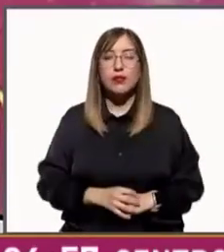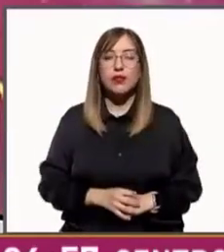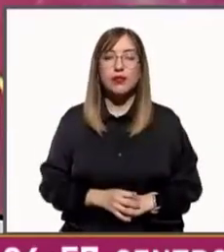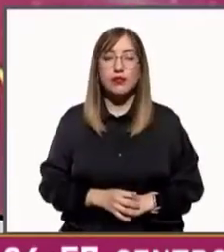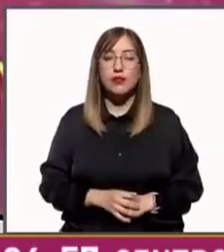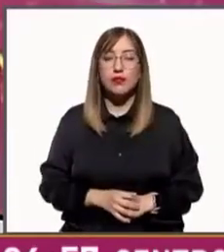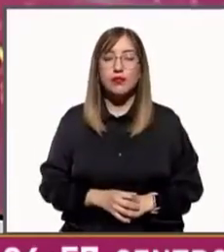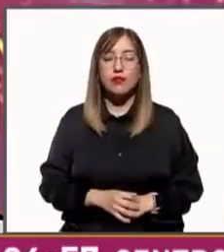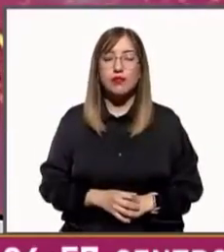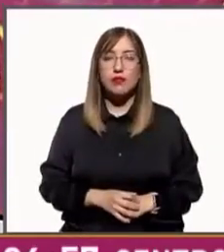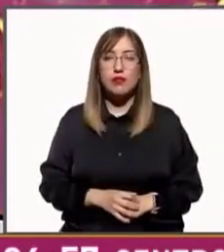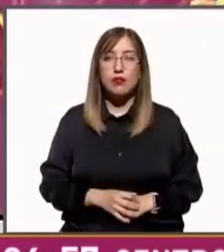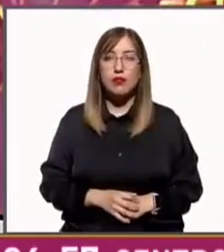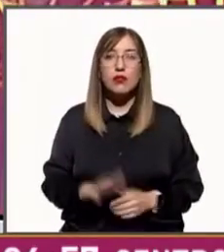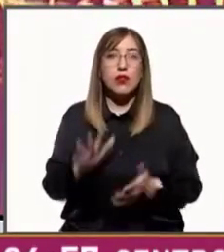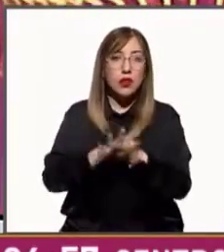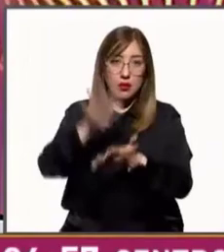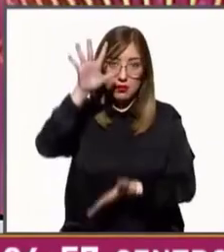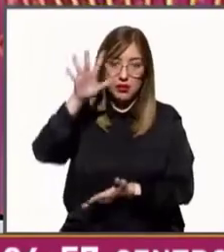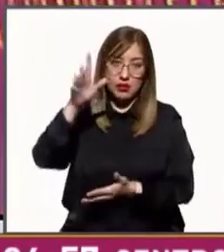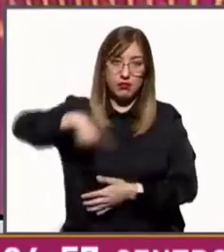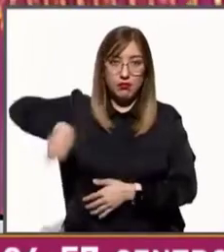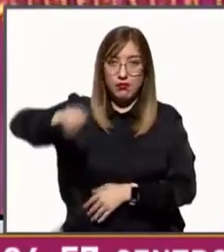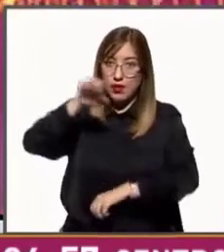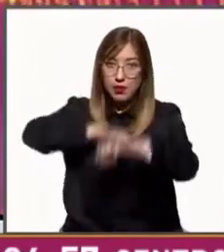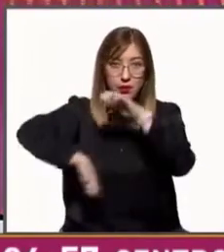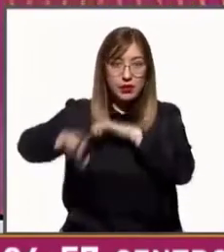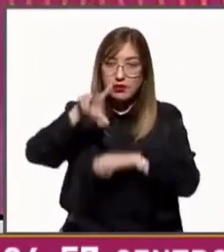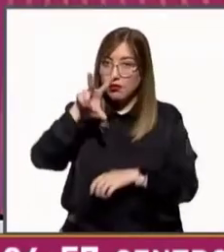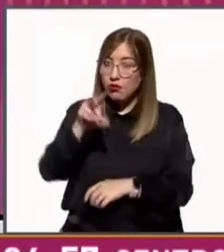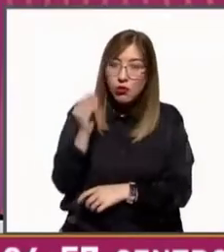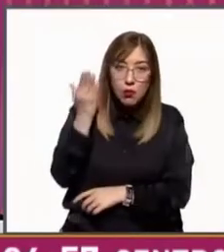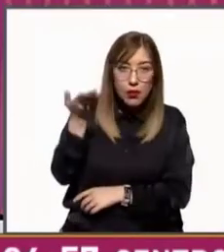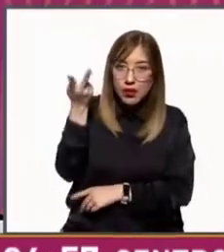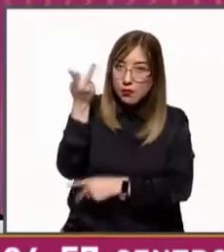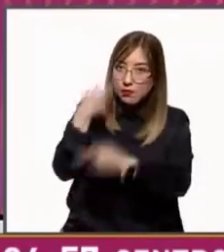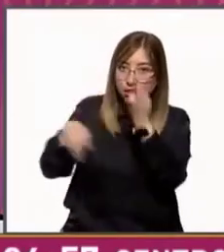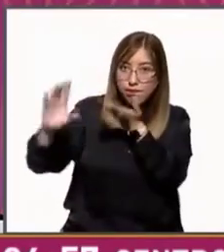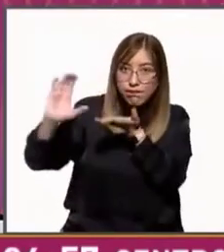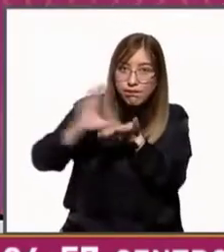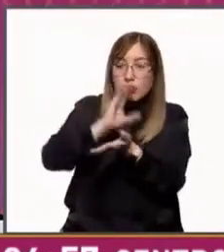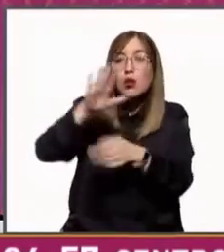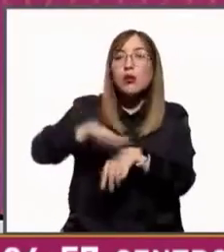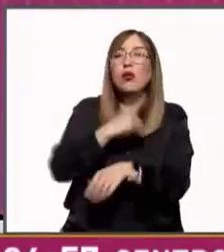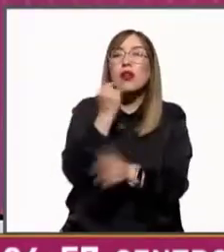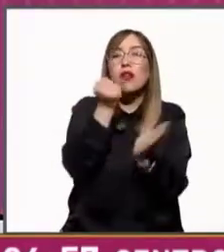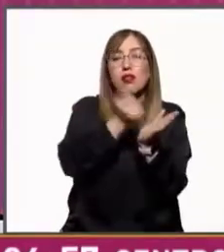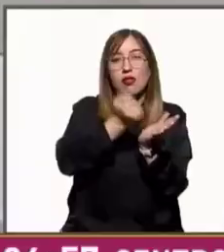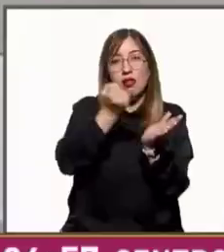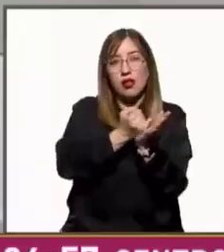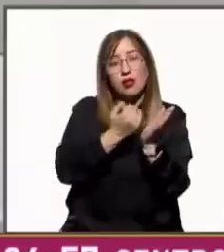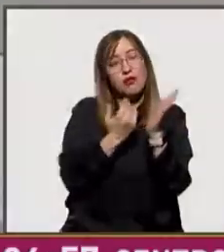La mayor parte de las empresas que no piden crédito es por un tema de la tasa de interés, ¿no? Muy bien, gracias, Paco. Al contrario.